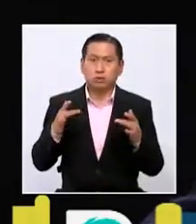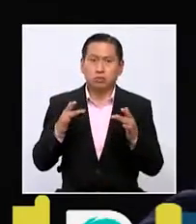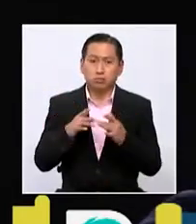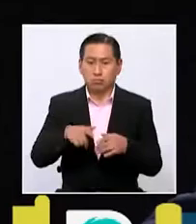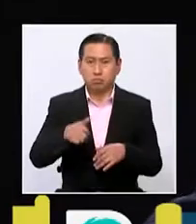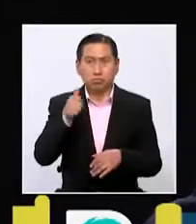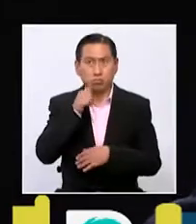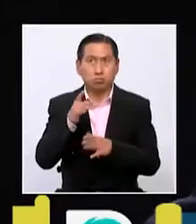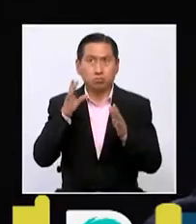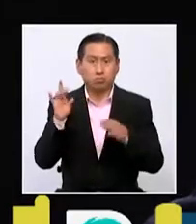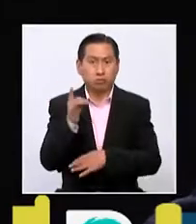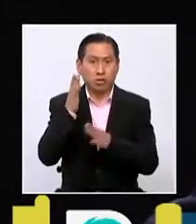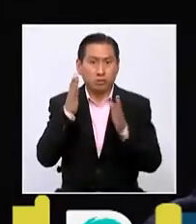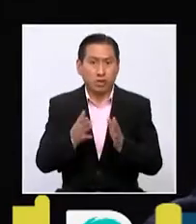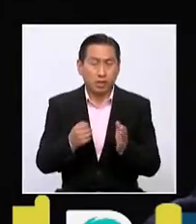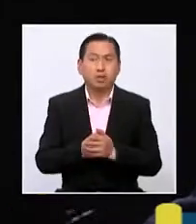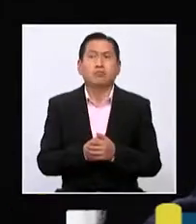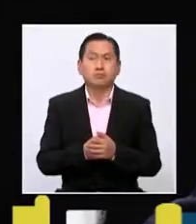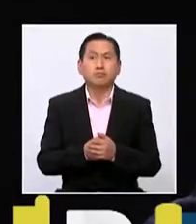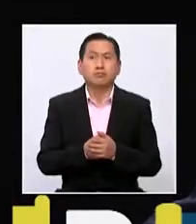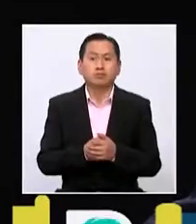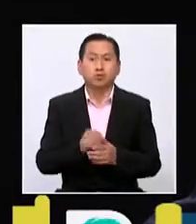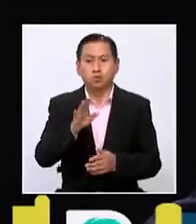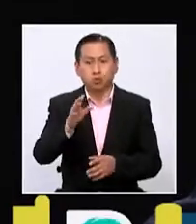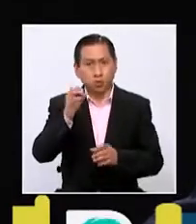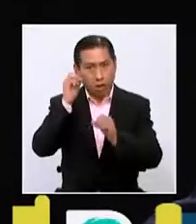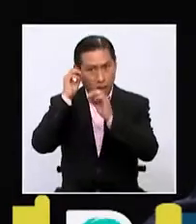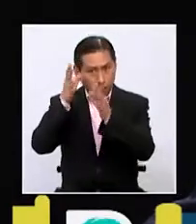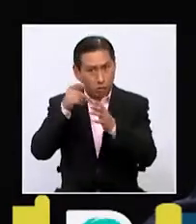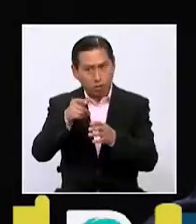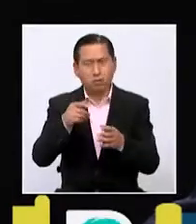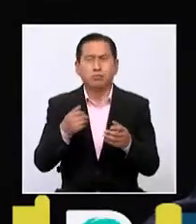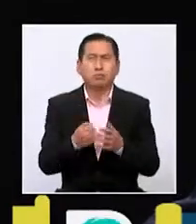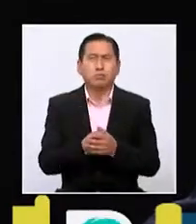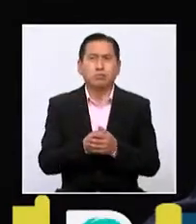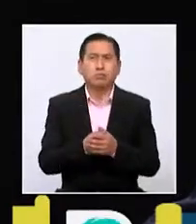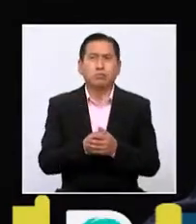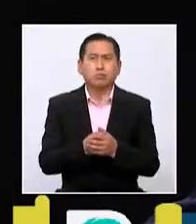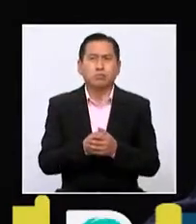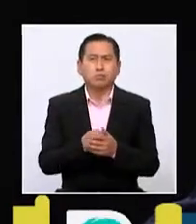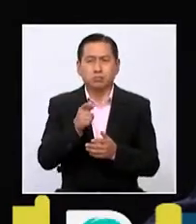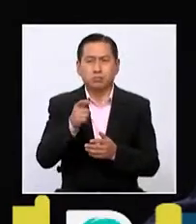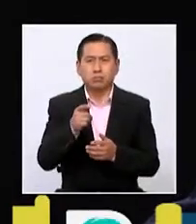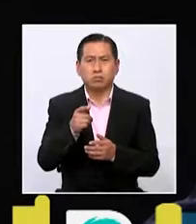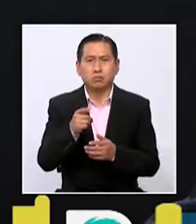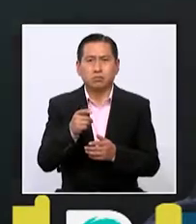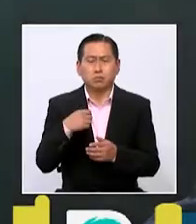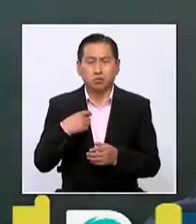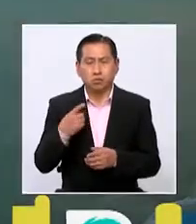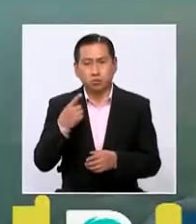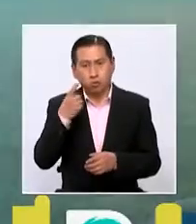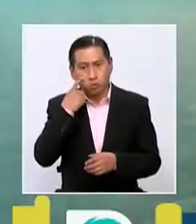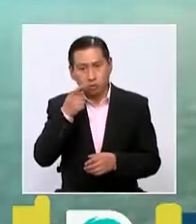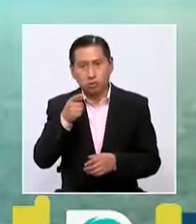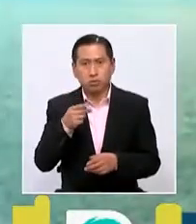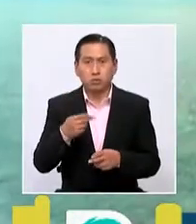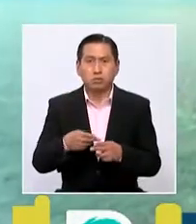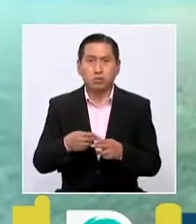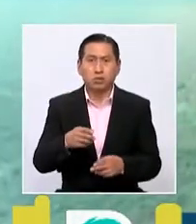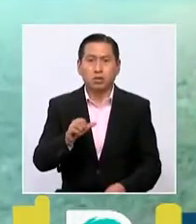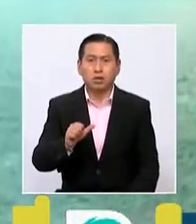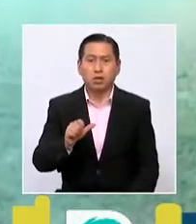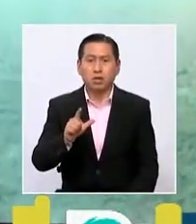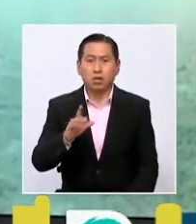boliviana, mitad boliviana, cuyo abuelo era el que tuve el placer de conocer, Alberto Crespo